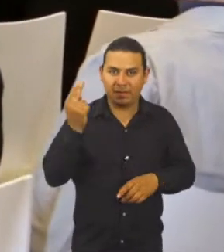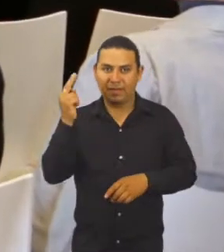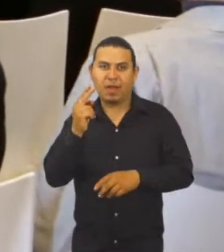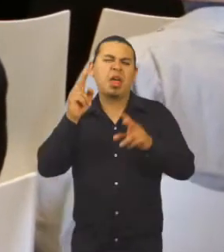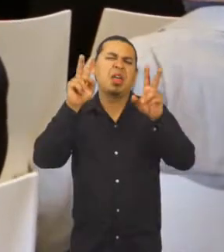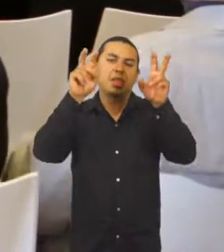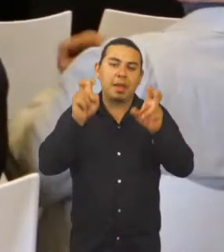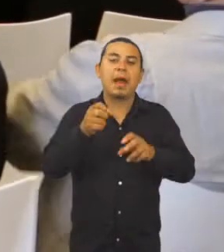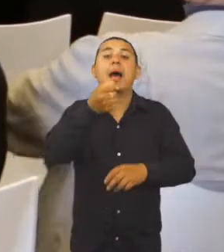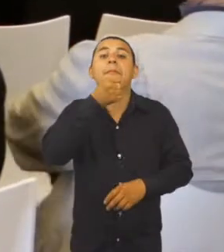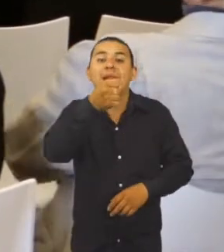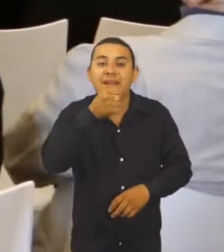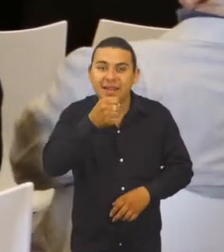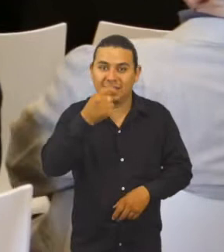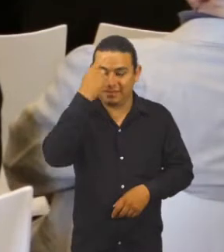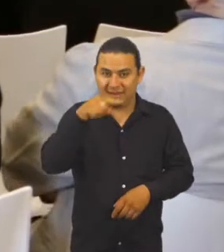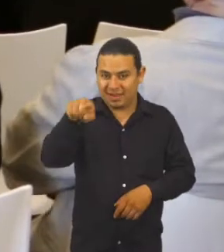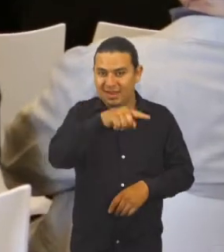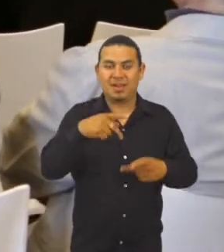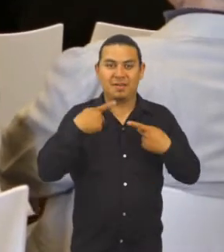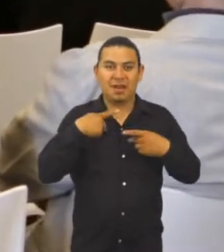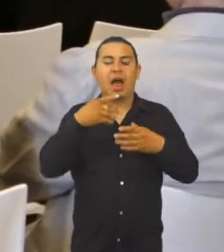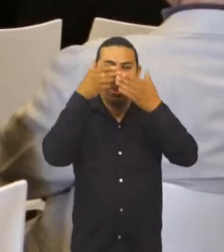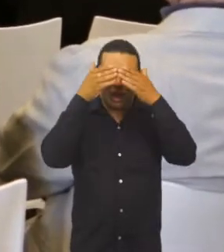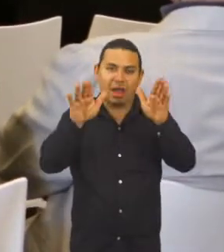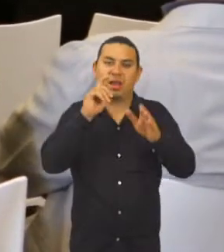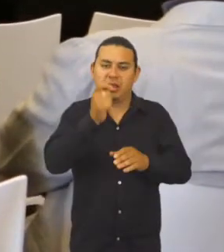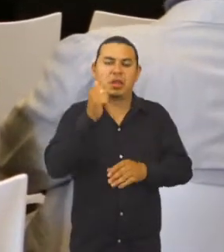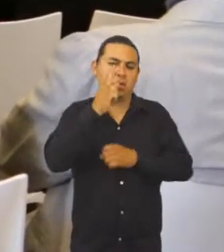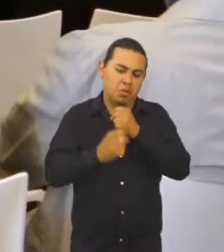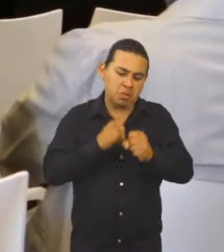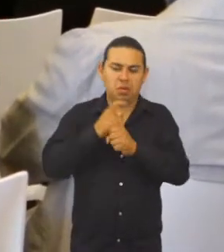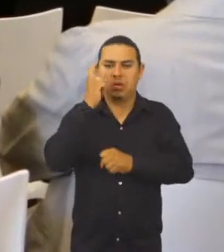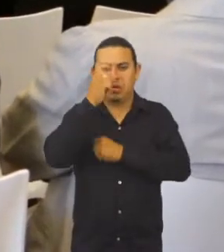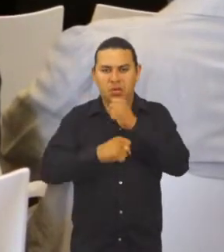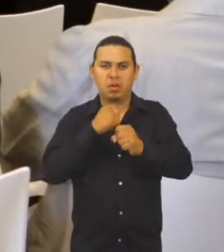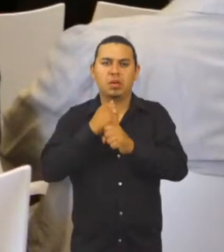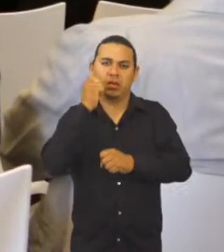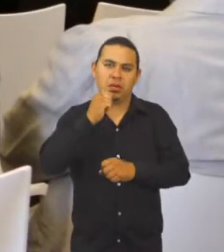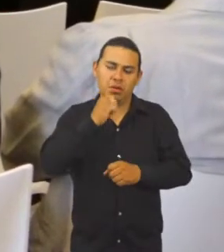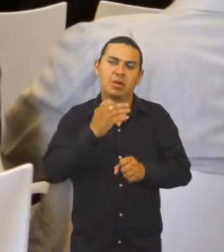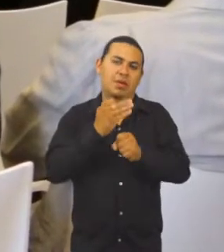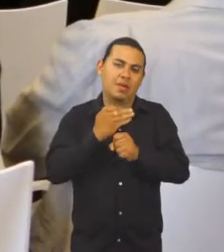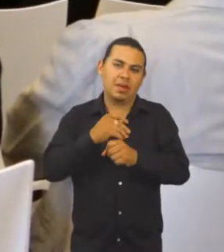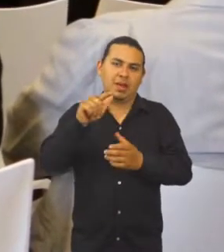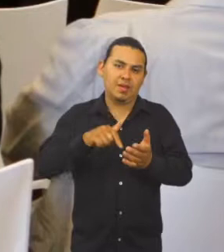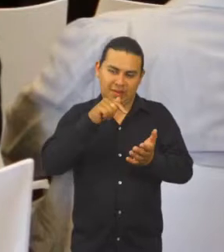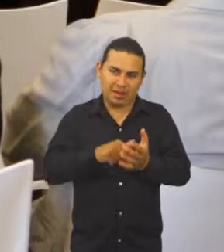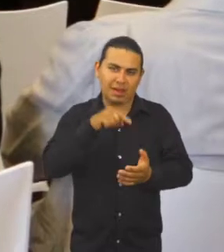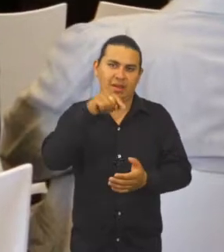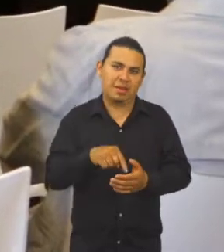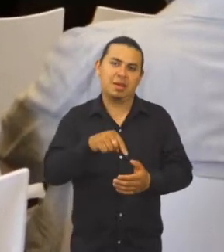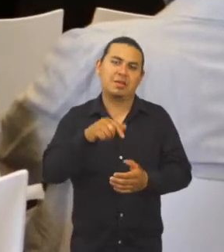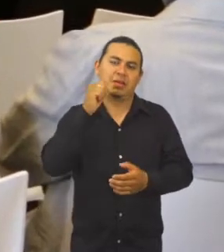con relación al tema de la prensa. Aquí hace ya varios años, aquí el mismo espacio de la Biblioteca Burgoa ha